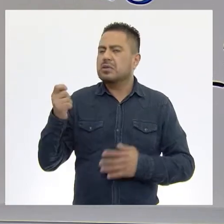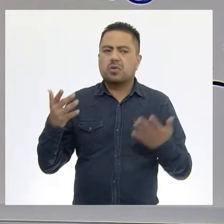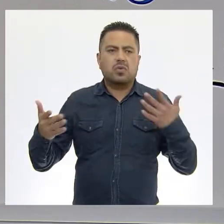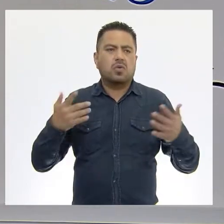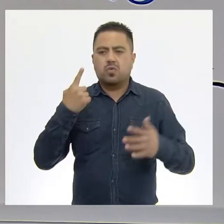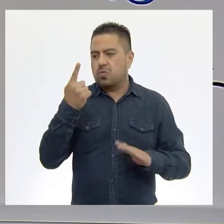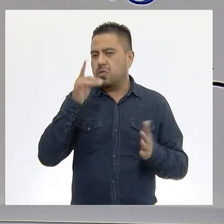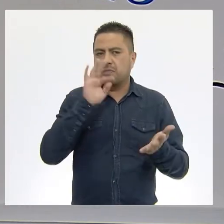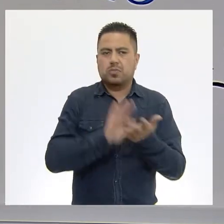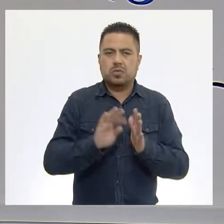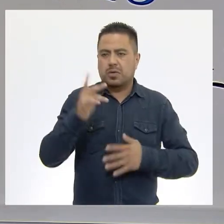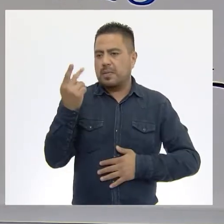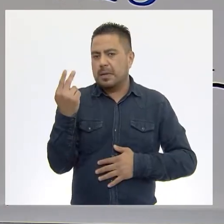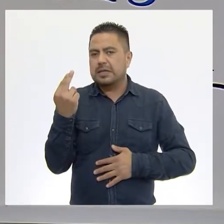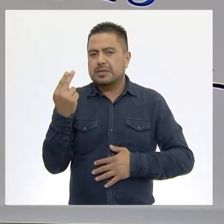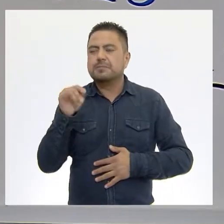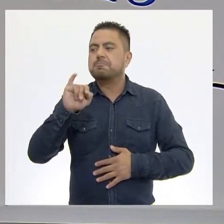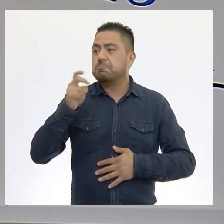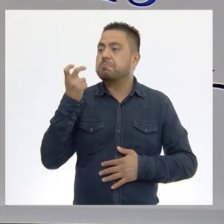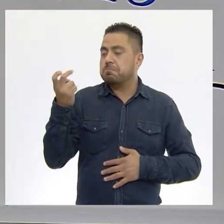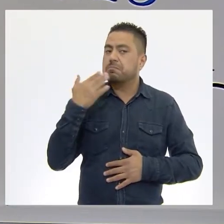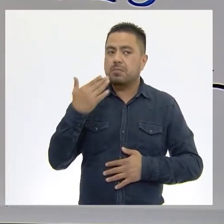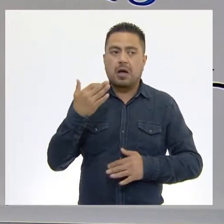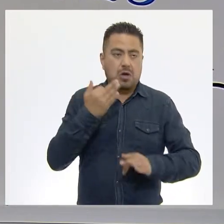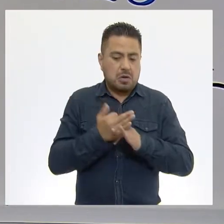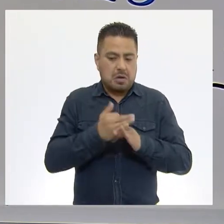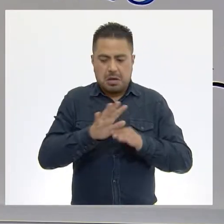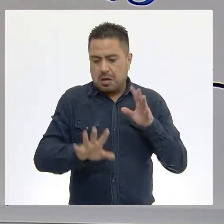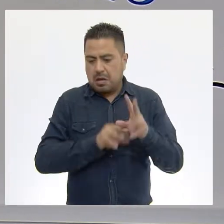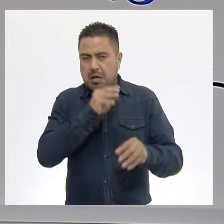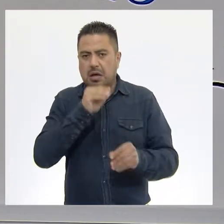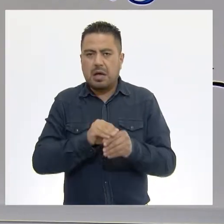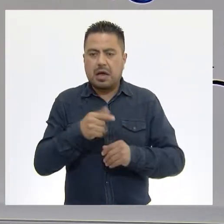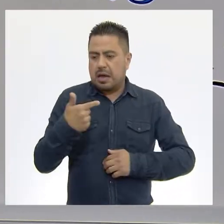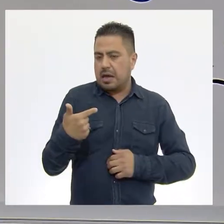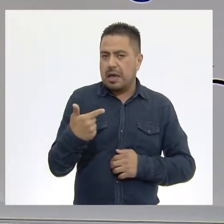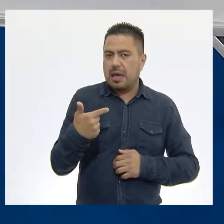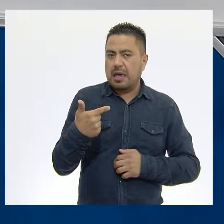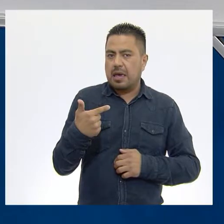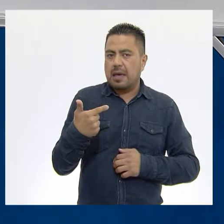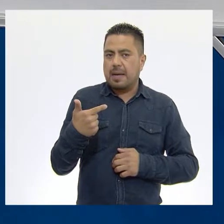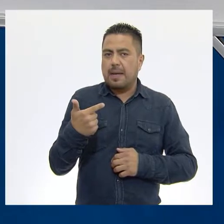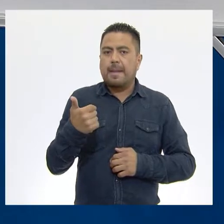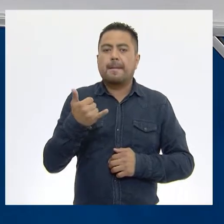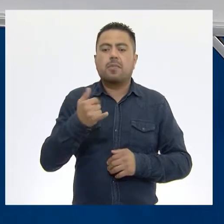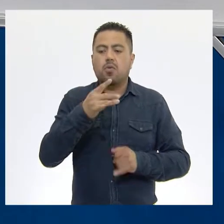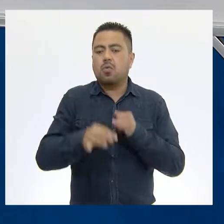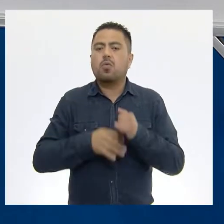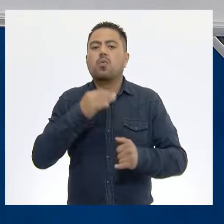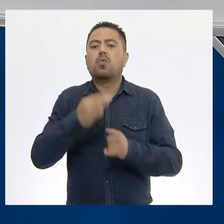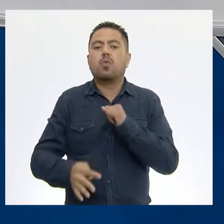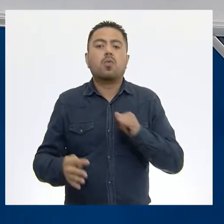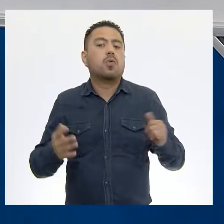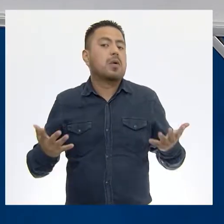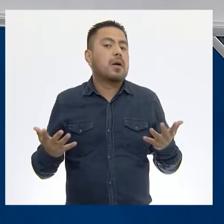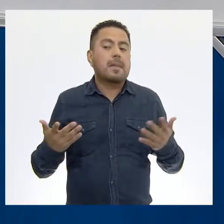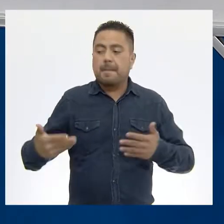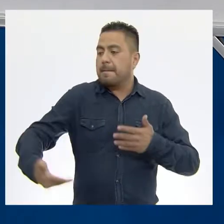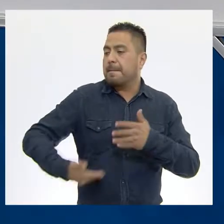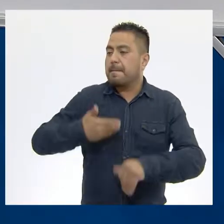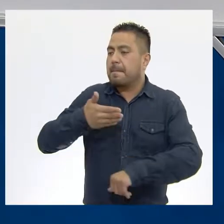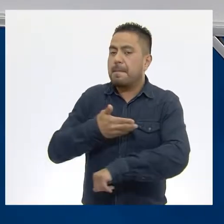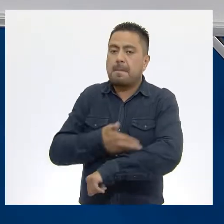a 1.25. Ujú. Entonces ya tenemos nuestro inciso G. Y por último, nos piden